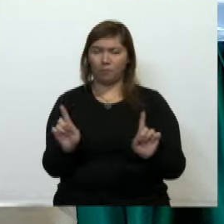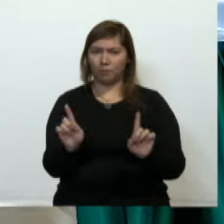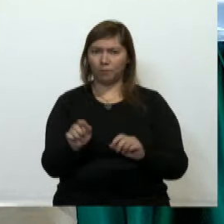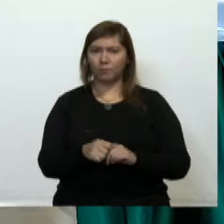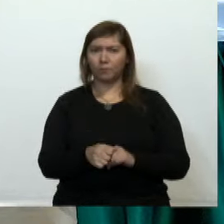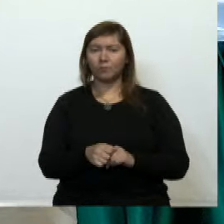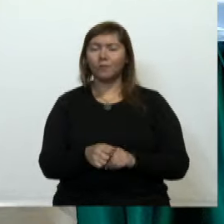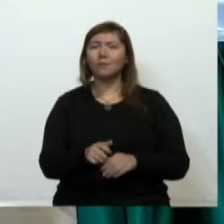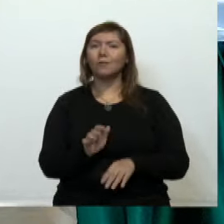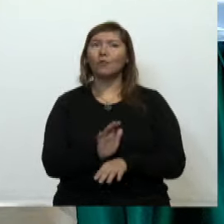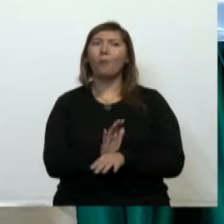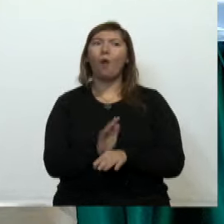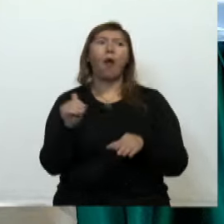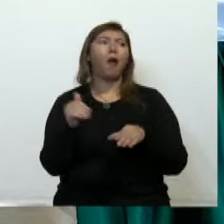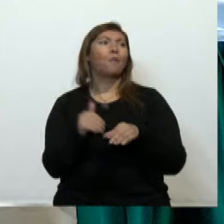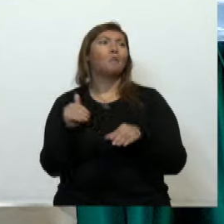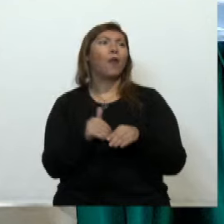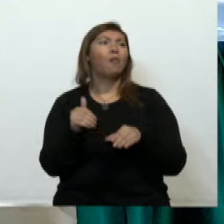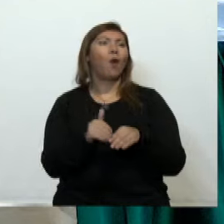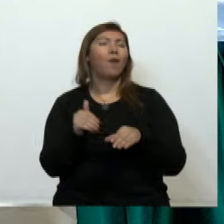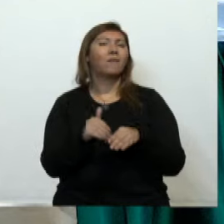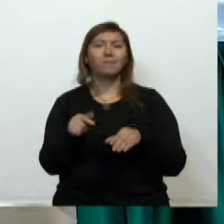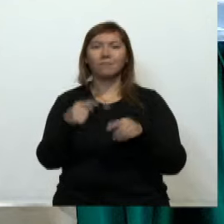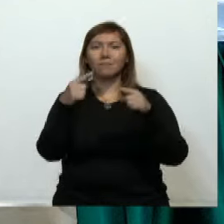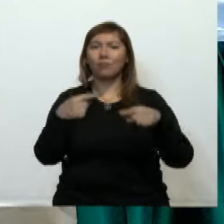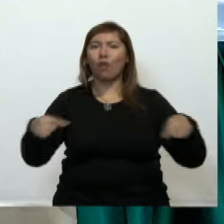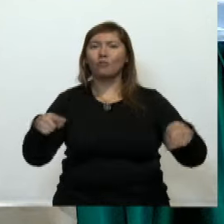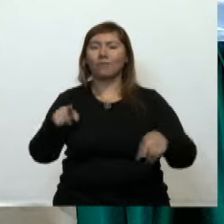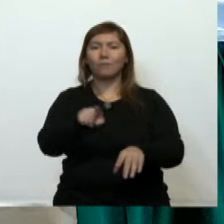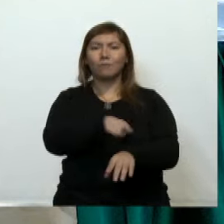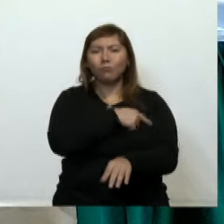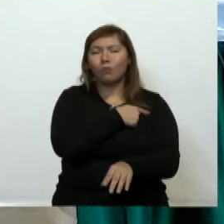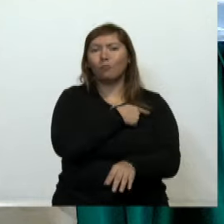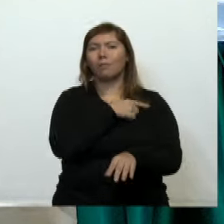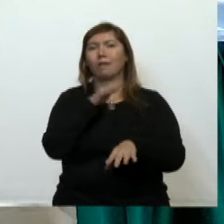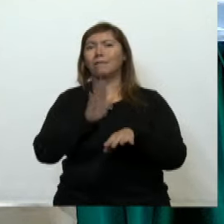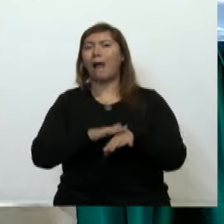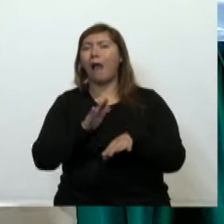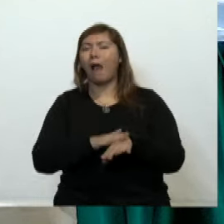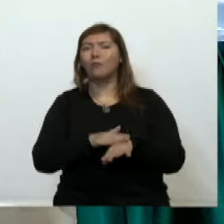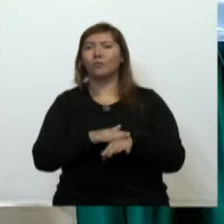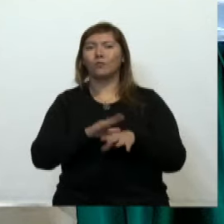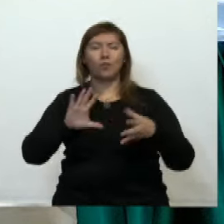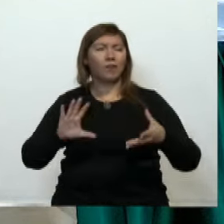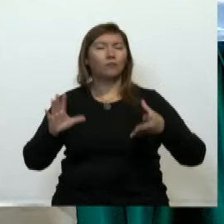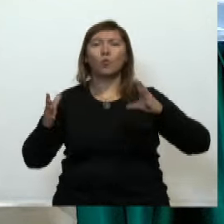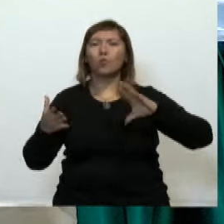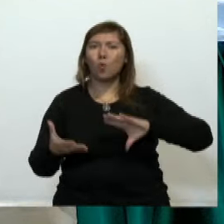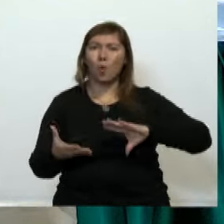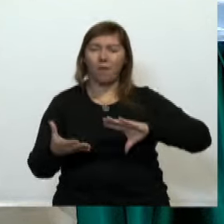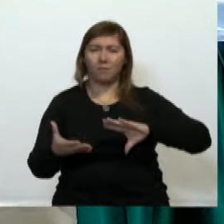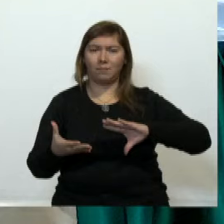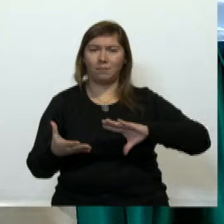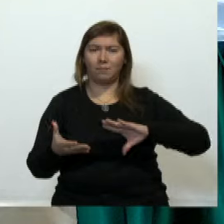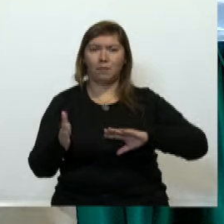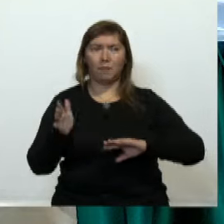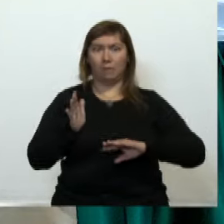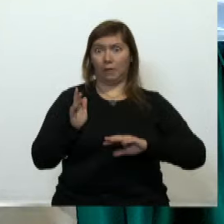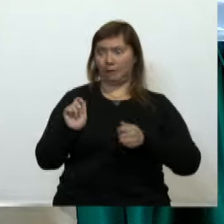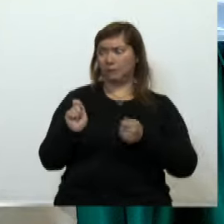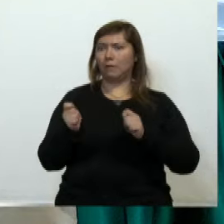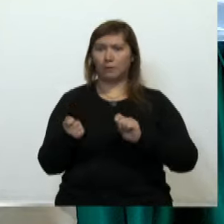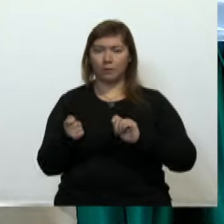Acumuladores de costumbres, acumuladores de cargos, acumuladores de estructuras, con miedo al cambio.